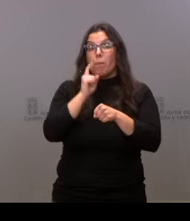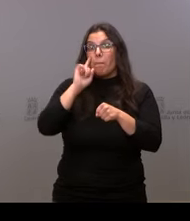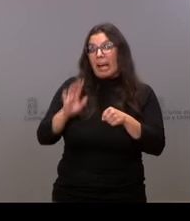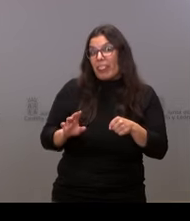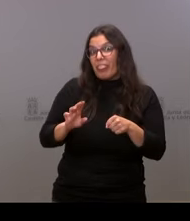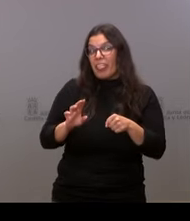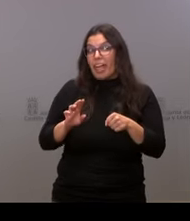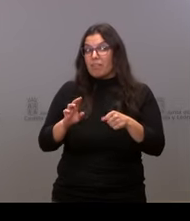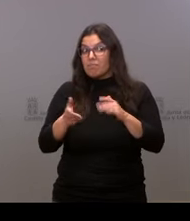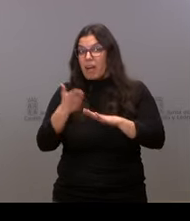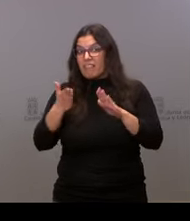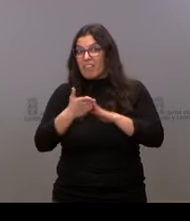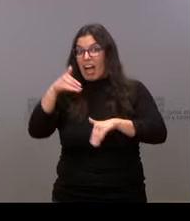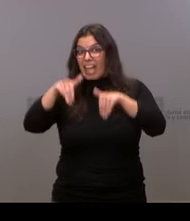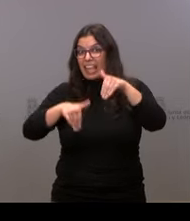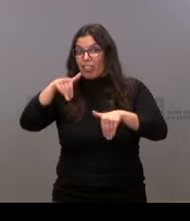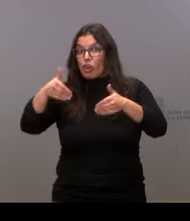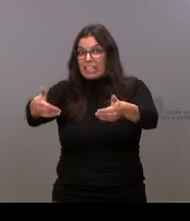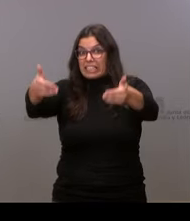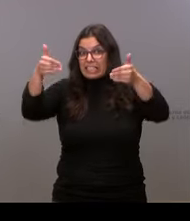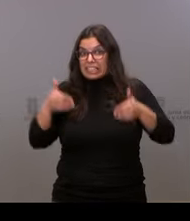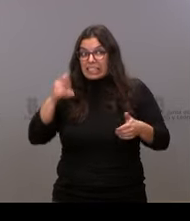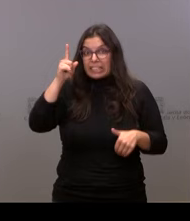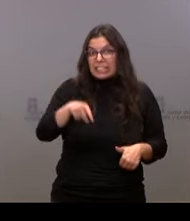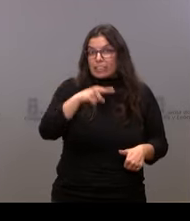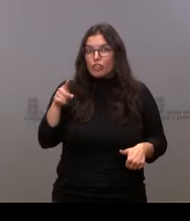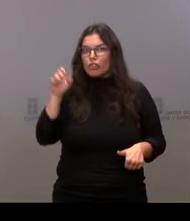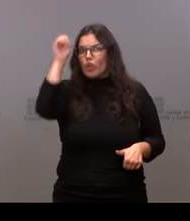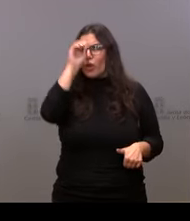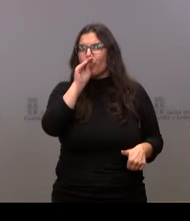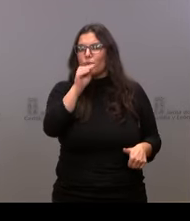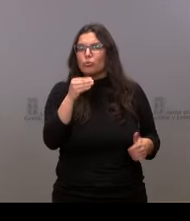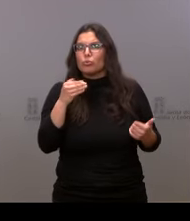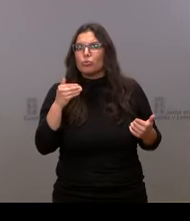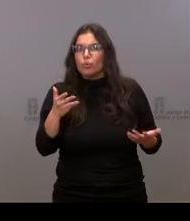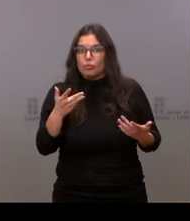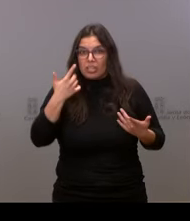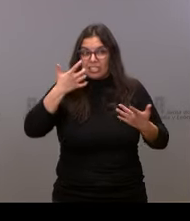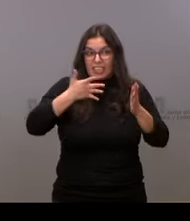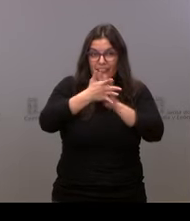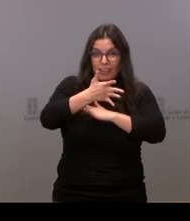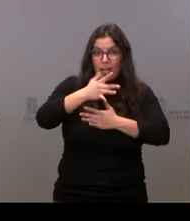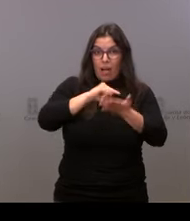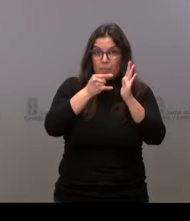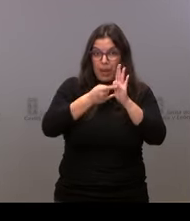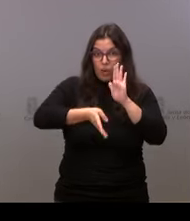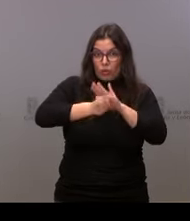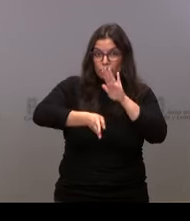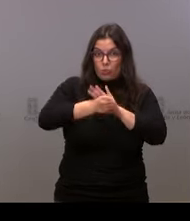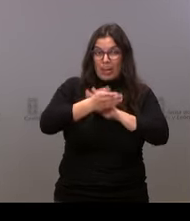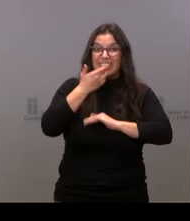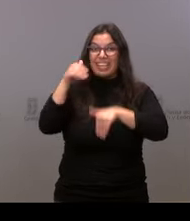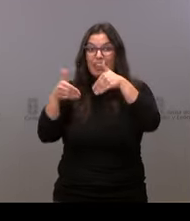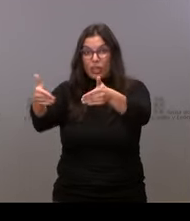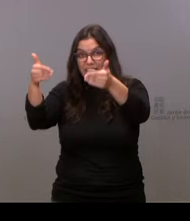no sé por un lado qué opinión te merecen y por otro lado qué garantía de continuidad tiene el plan soria si hay un adelanto electoral